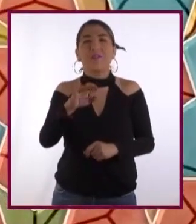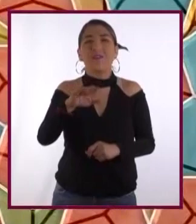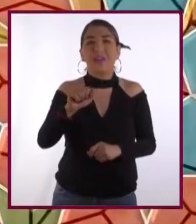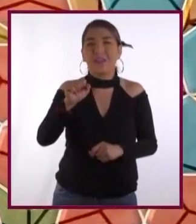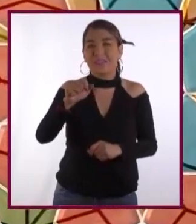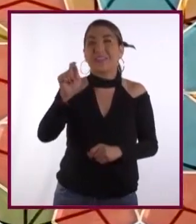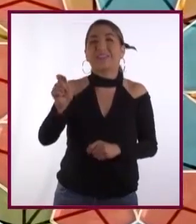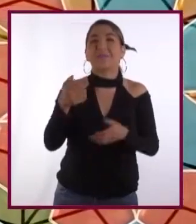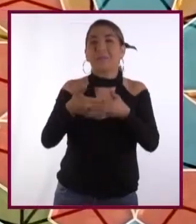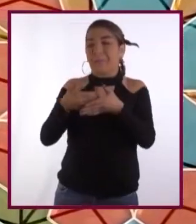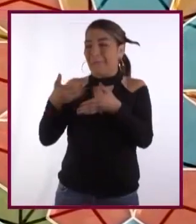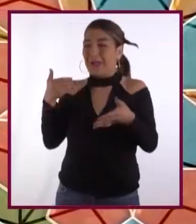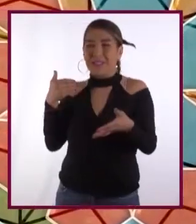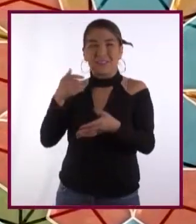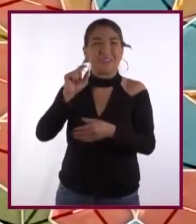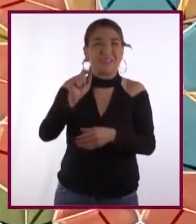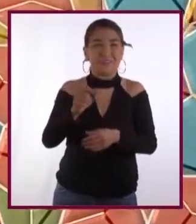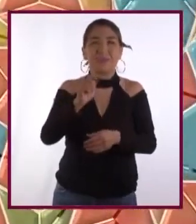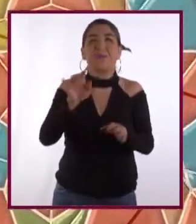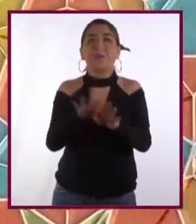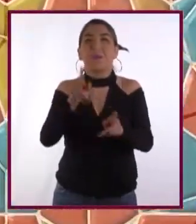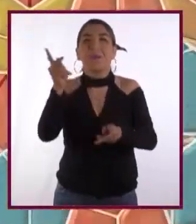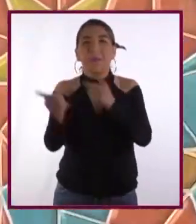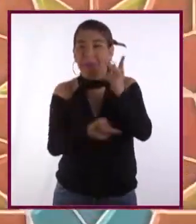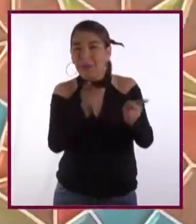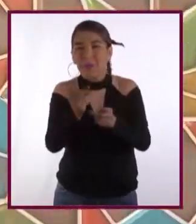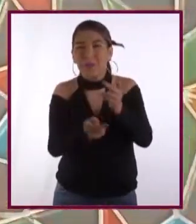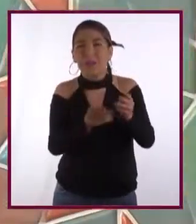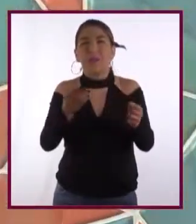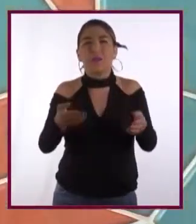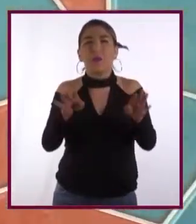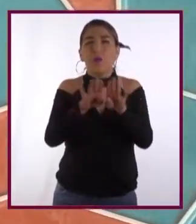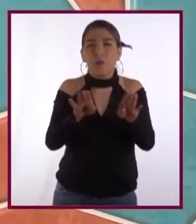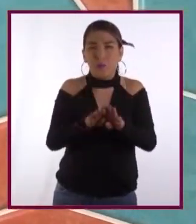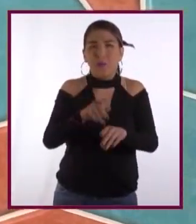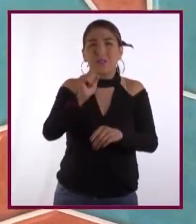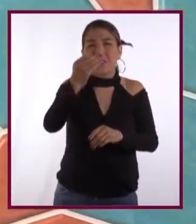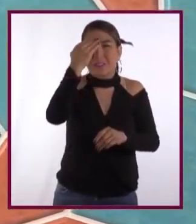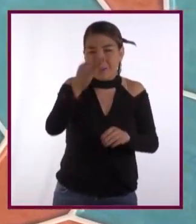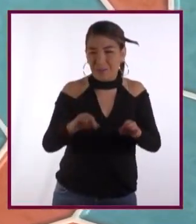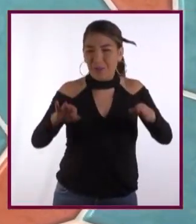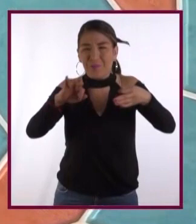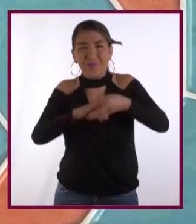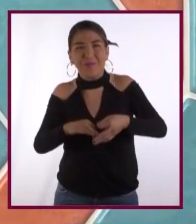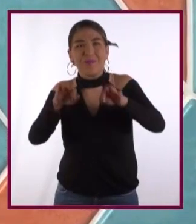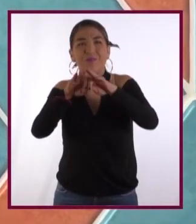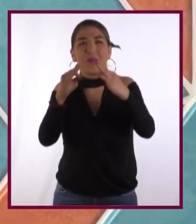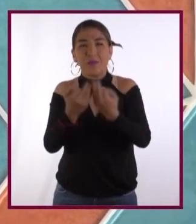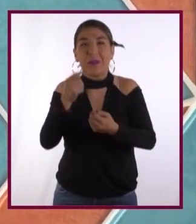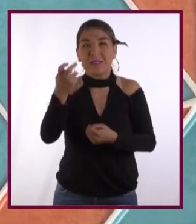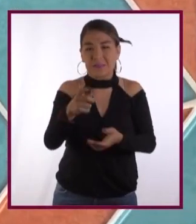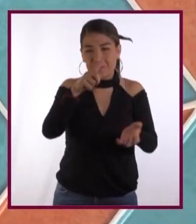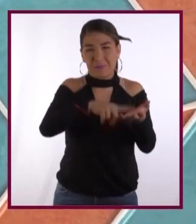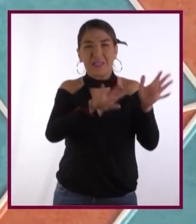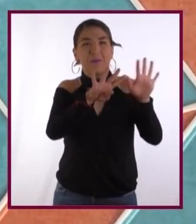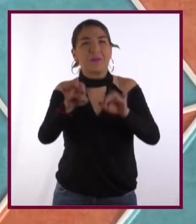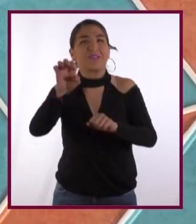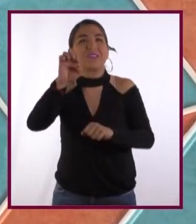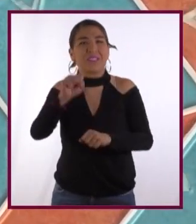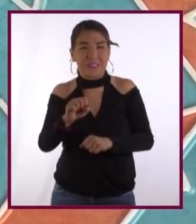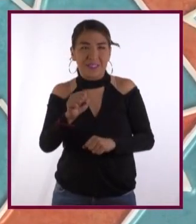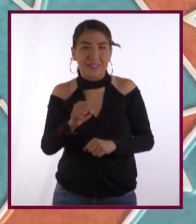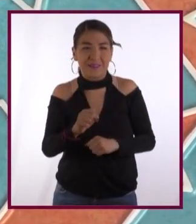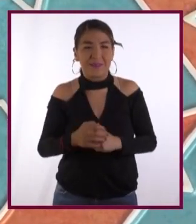poco diferente porque es bastante más reciente. Las primeras preguntas acerca de la aperiodicidad de algunas teselaciones surgió